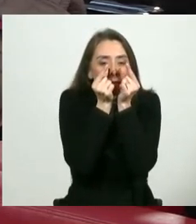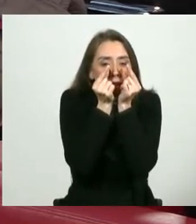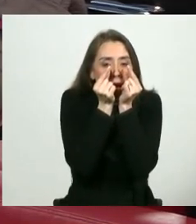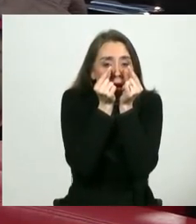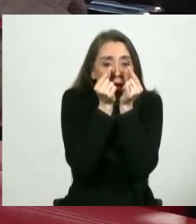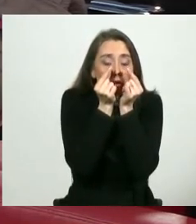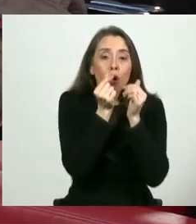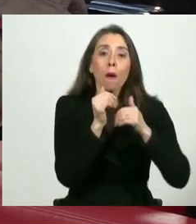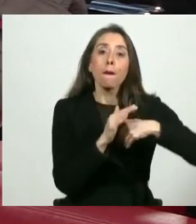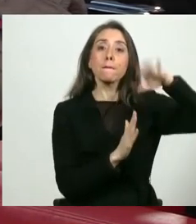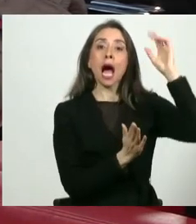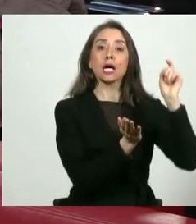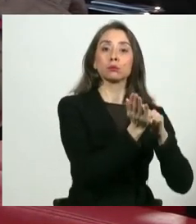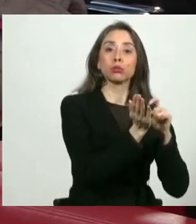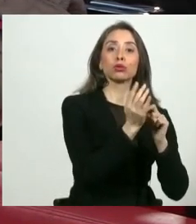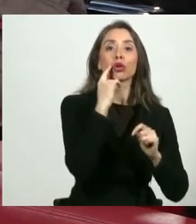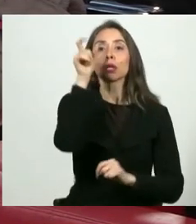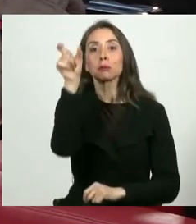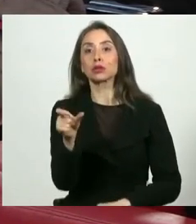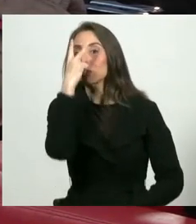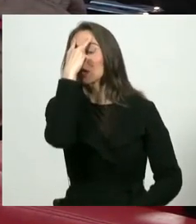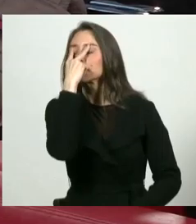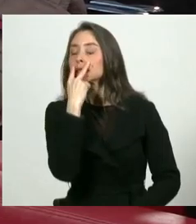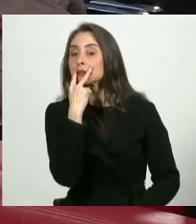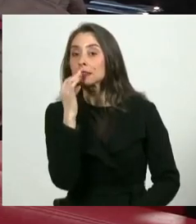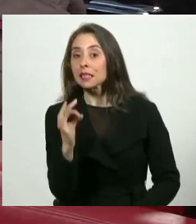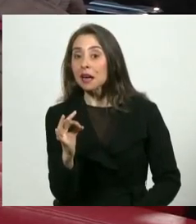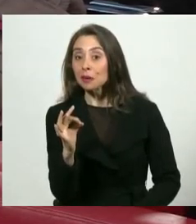son muchas más que las mismas personas ciegas, ¿ya?